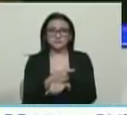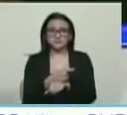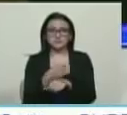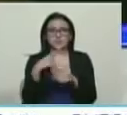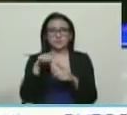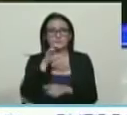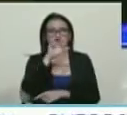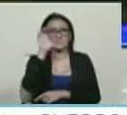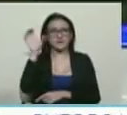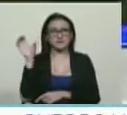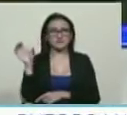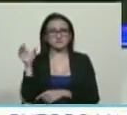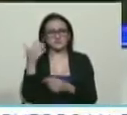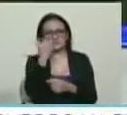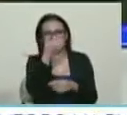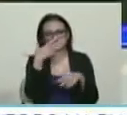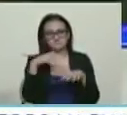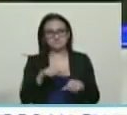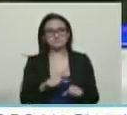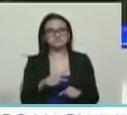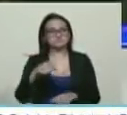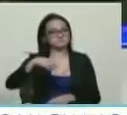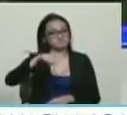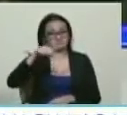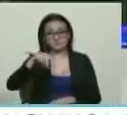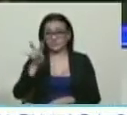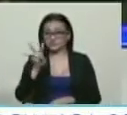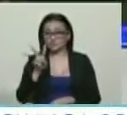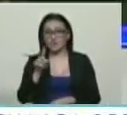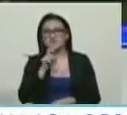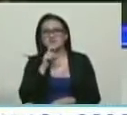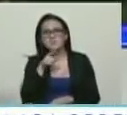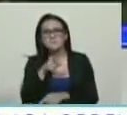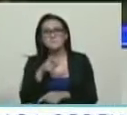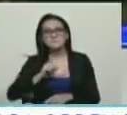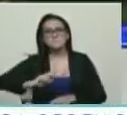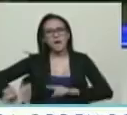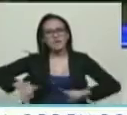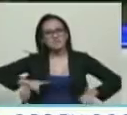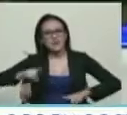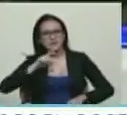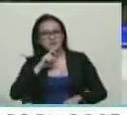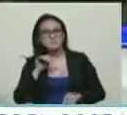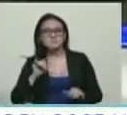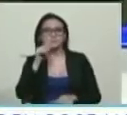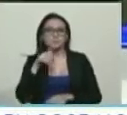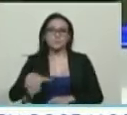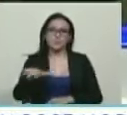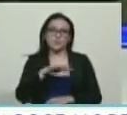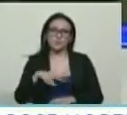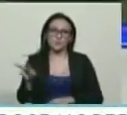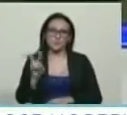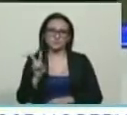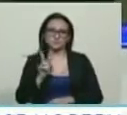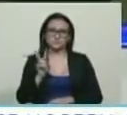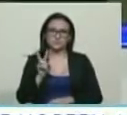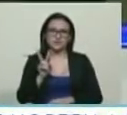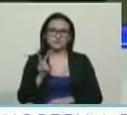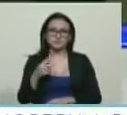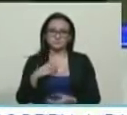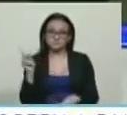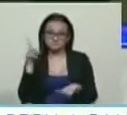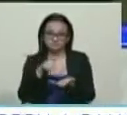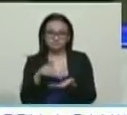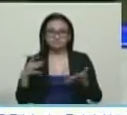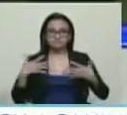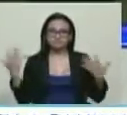no, aquí manda el pueblo venezolano. Por eso hemos venido con entusiasmo